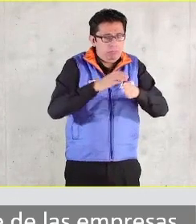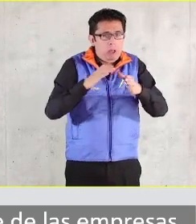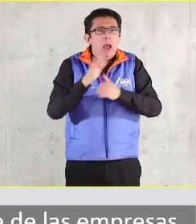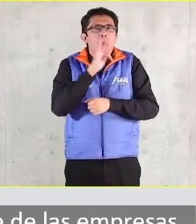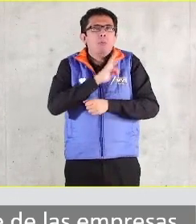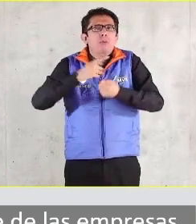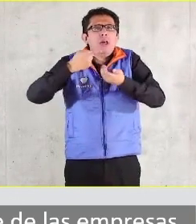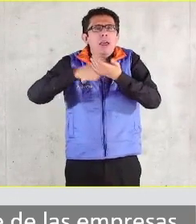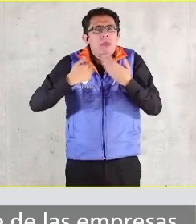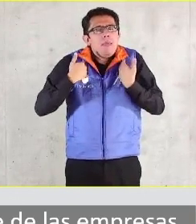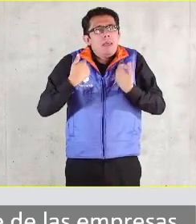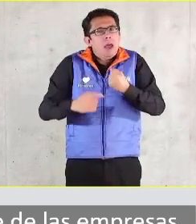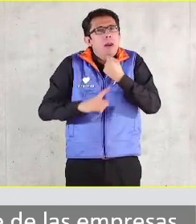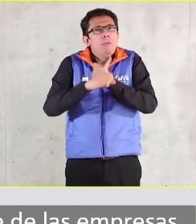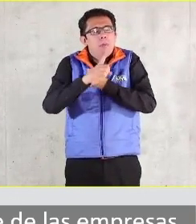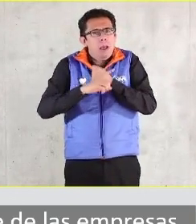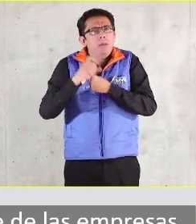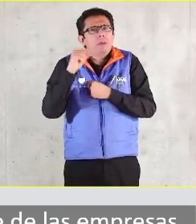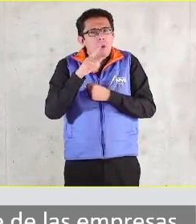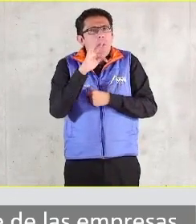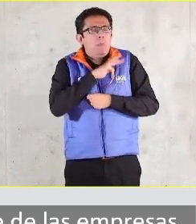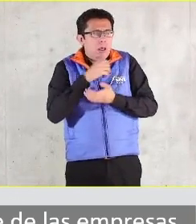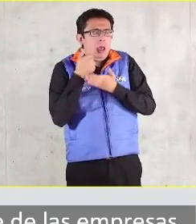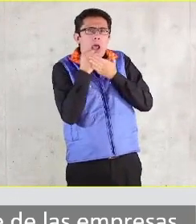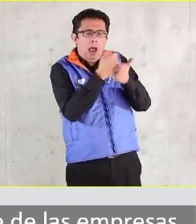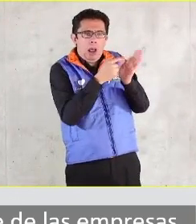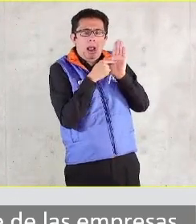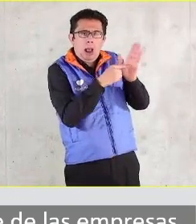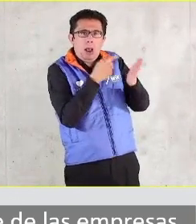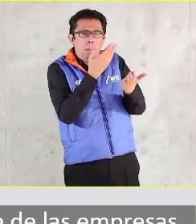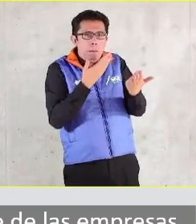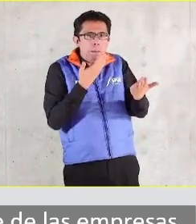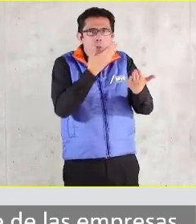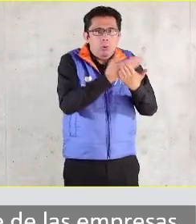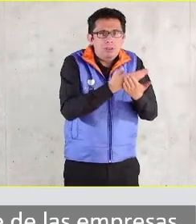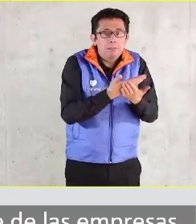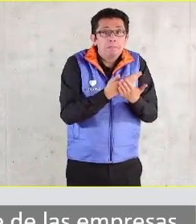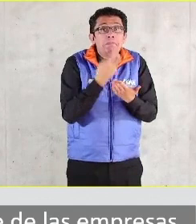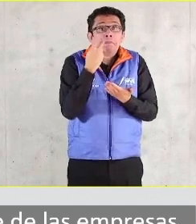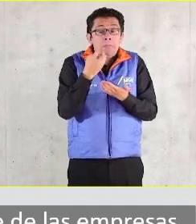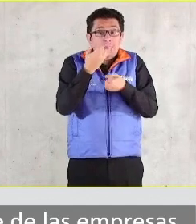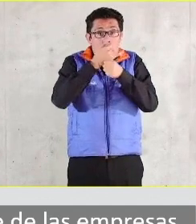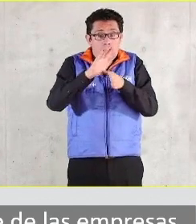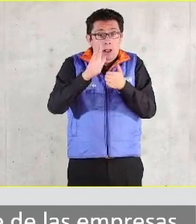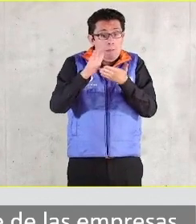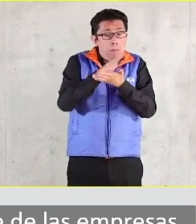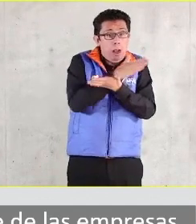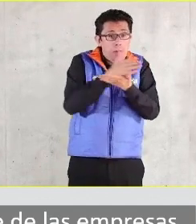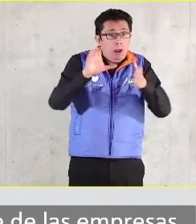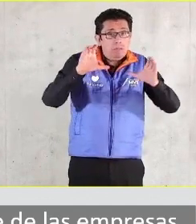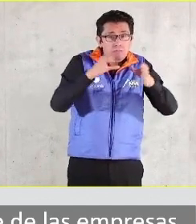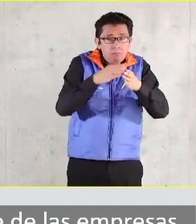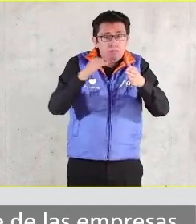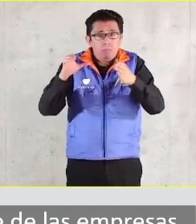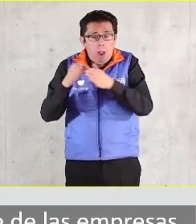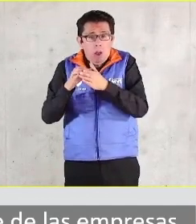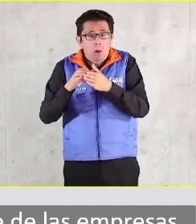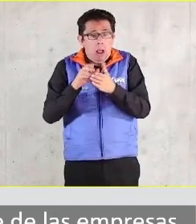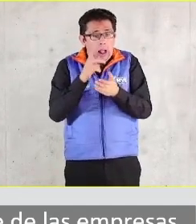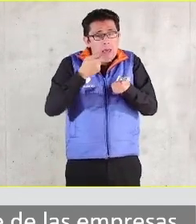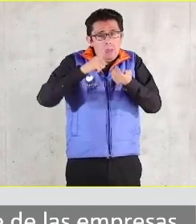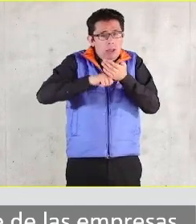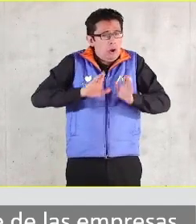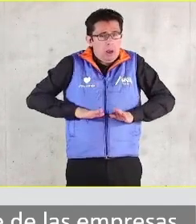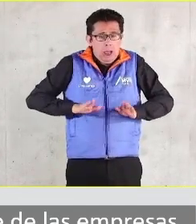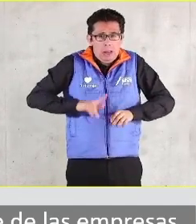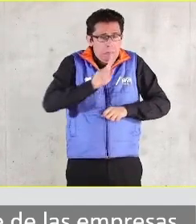y crear ofertas específicas para ellas. Eso de empezar a segmentar los datos y crear grupos homogéneos nos permite, dentro